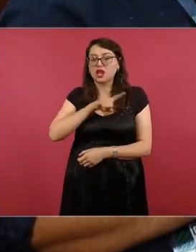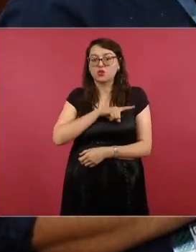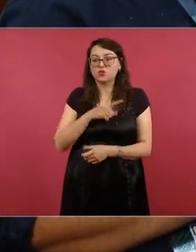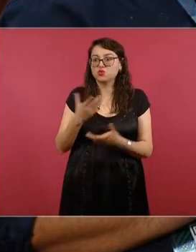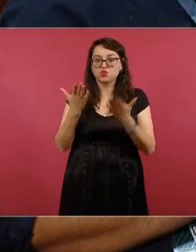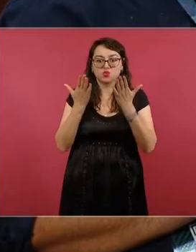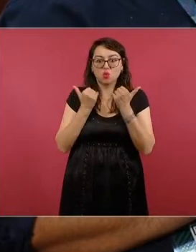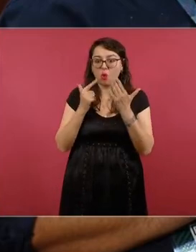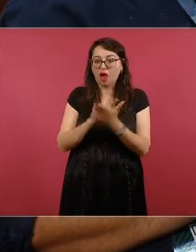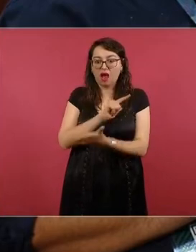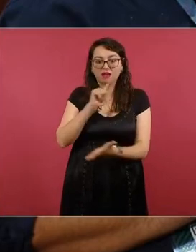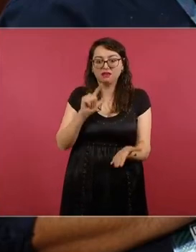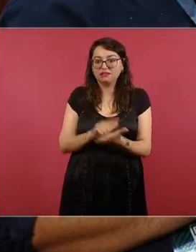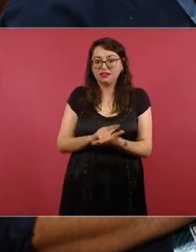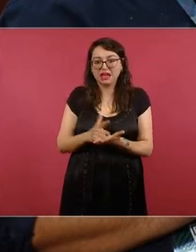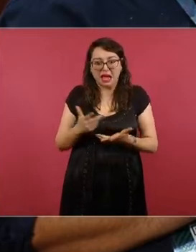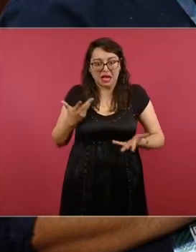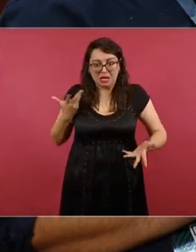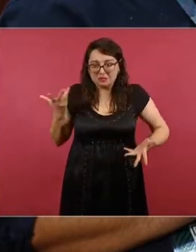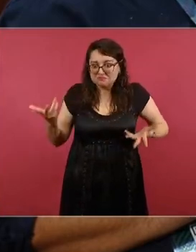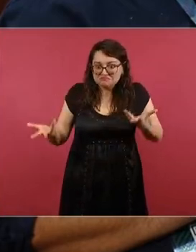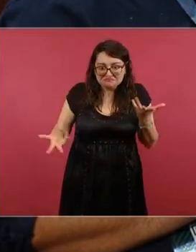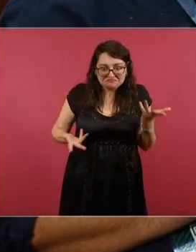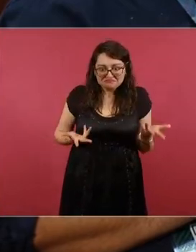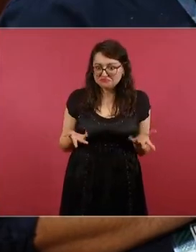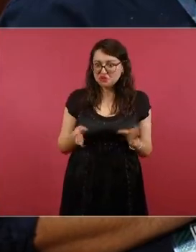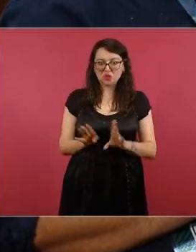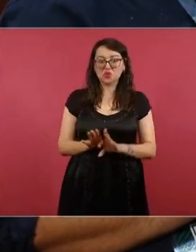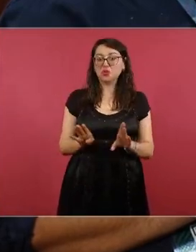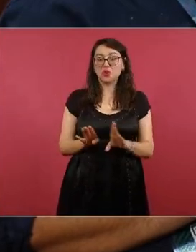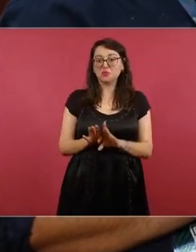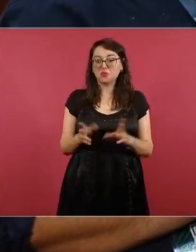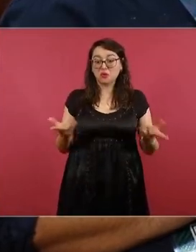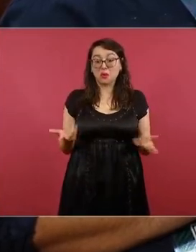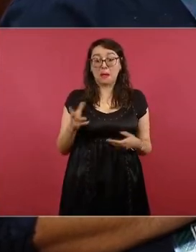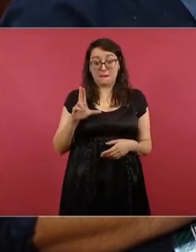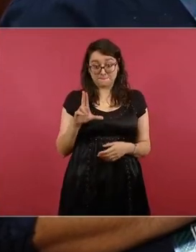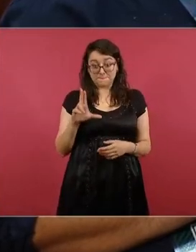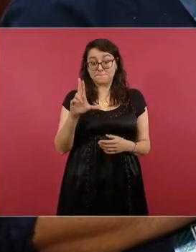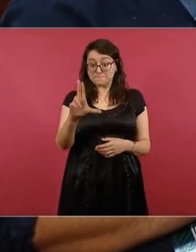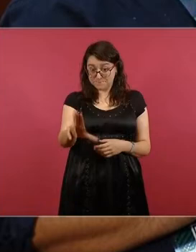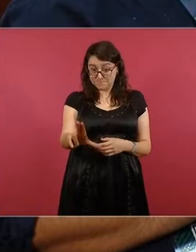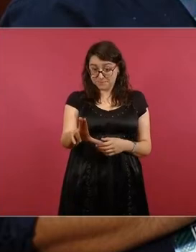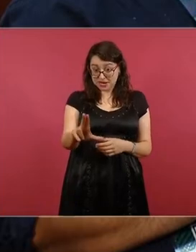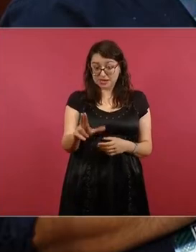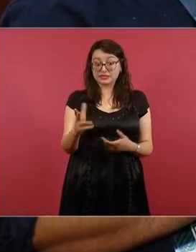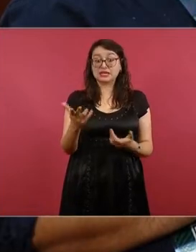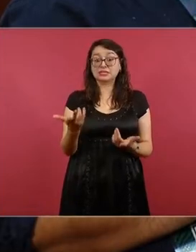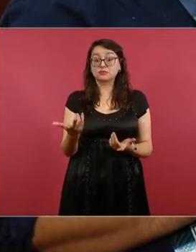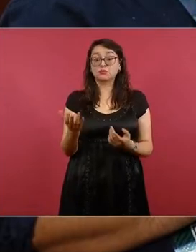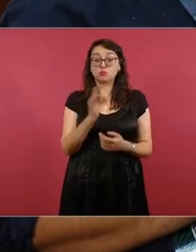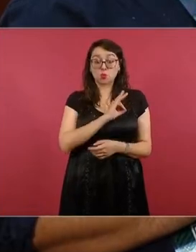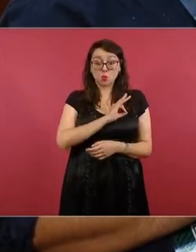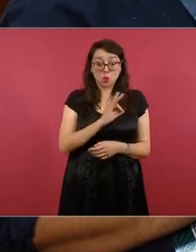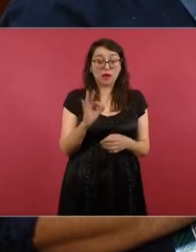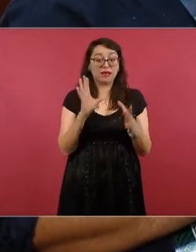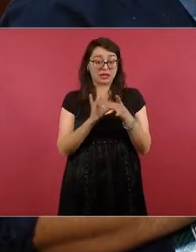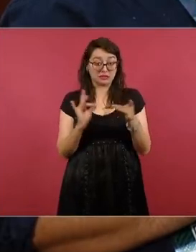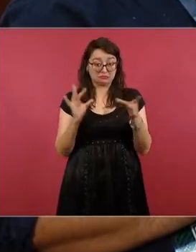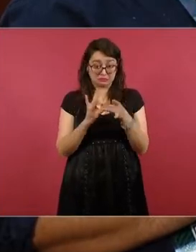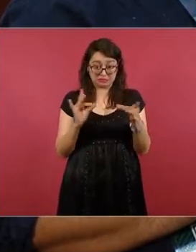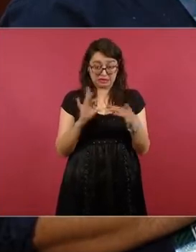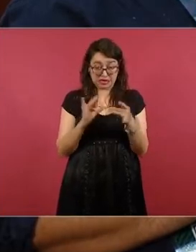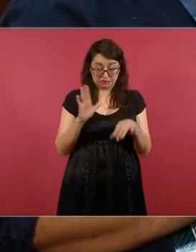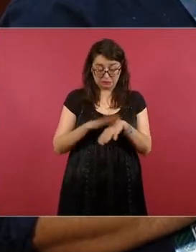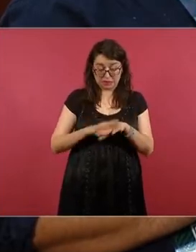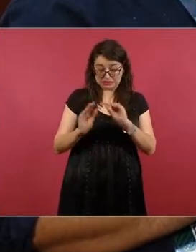Entonces, no sé si el martes, que van a estar aquí las personas de salud, nos pudieran explicar justamente